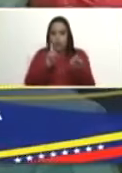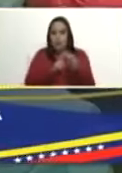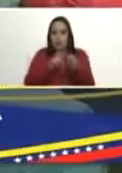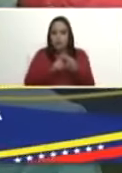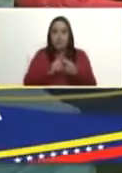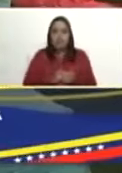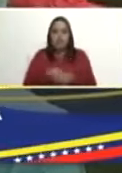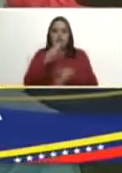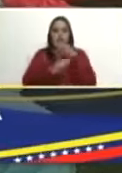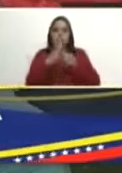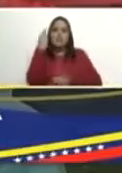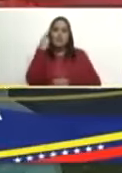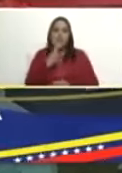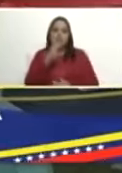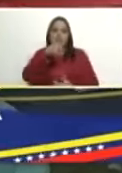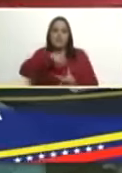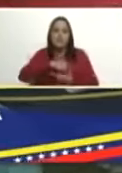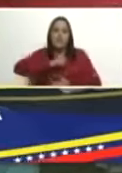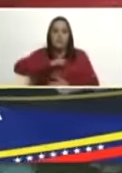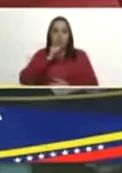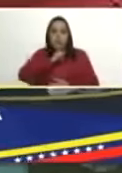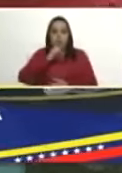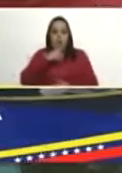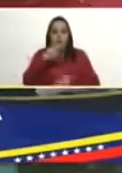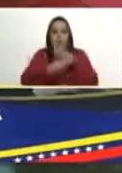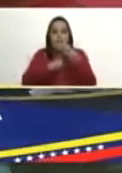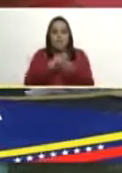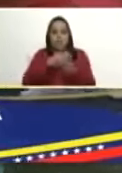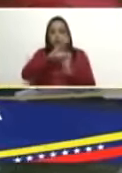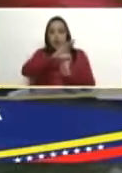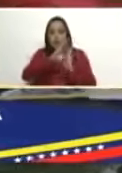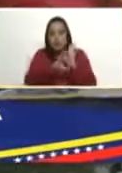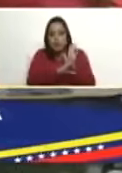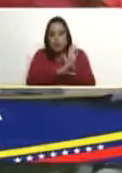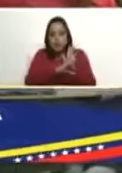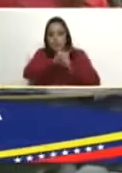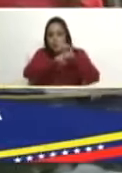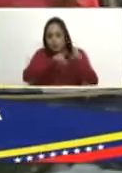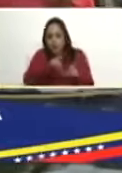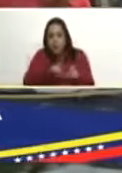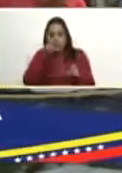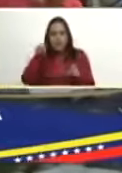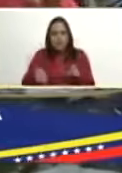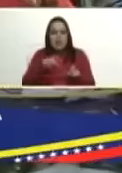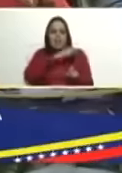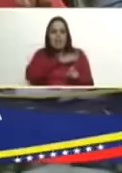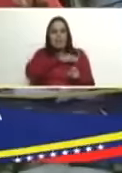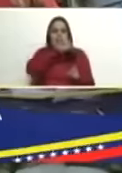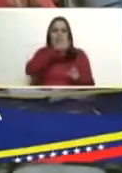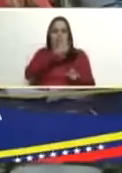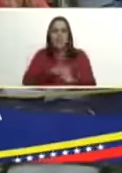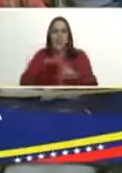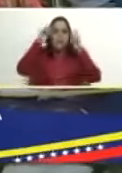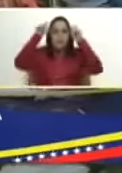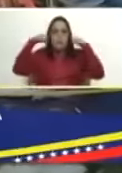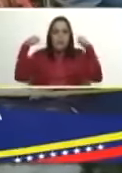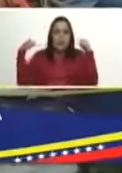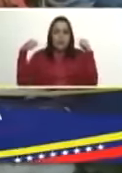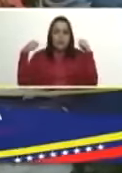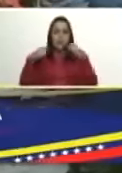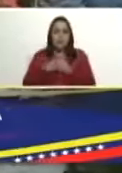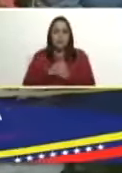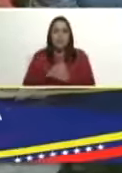padre Libertador en Bogotá a una constituyente y la del general Páez en la Casa La Estrella de